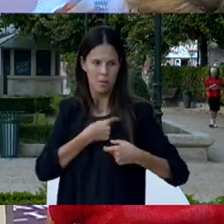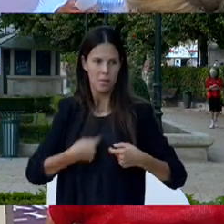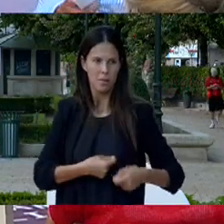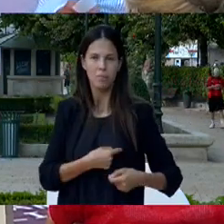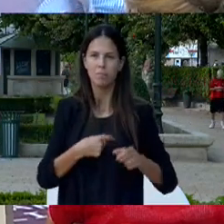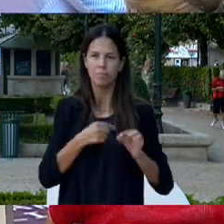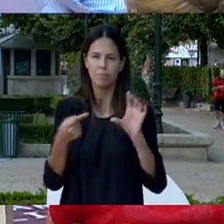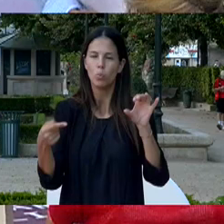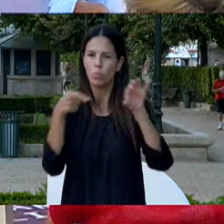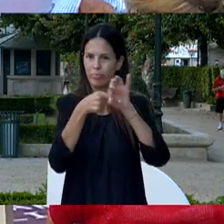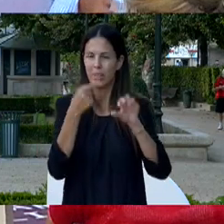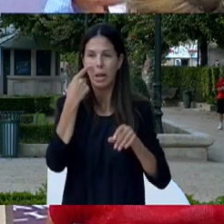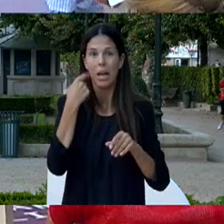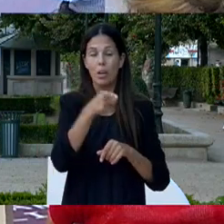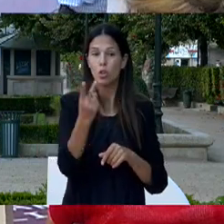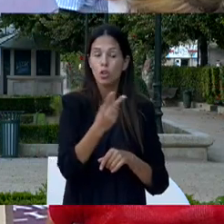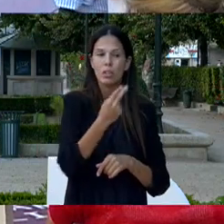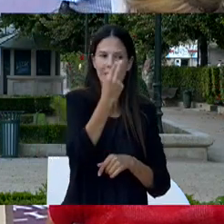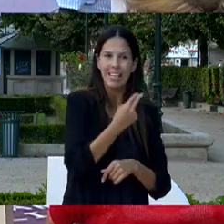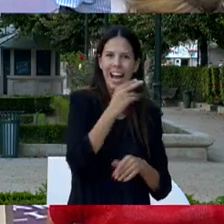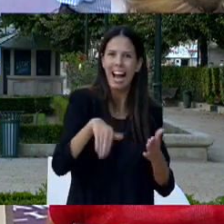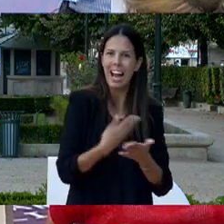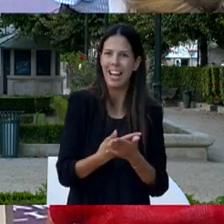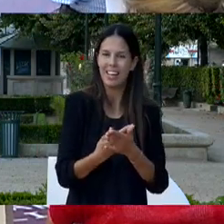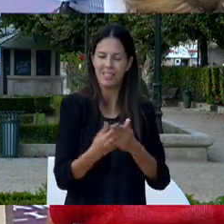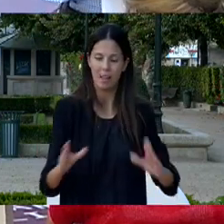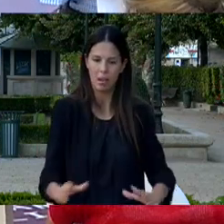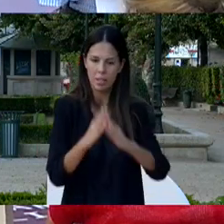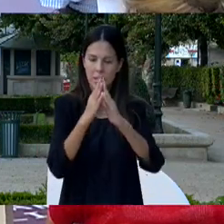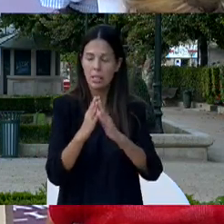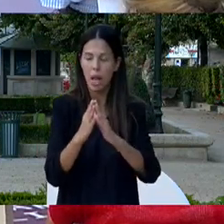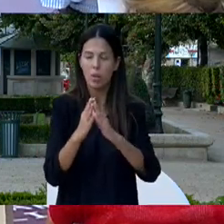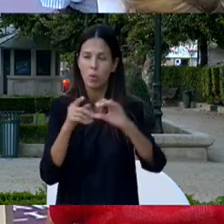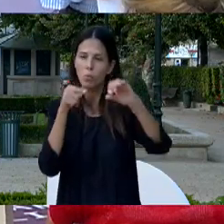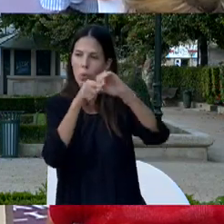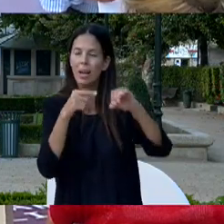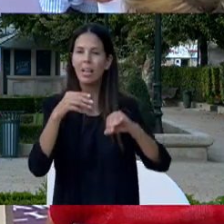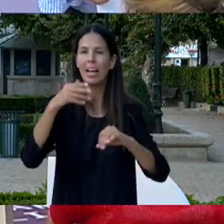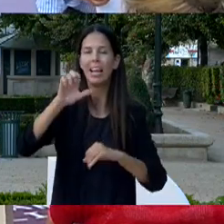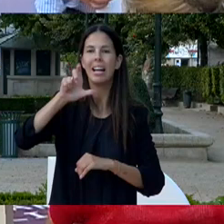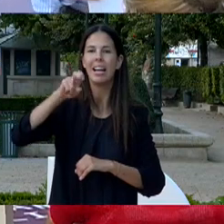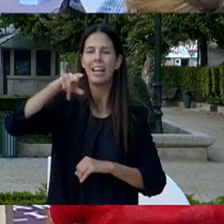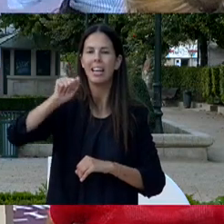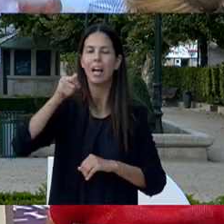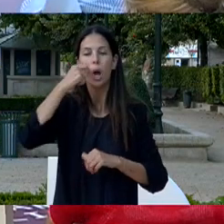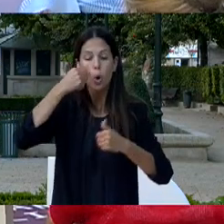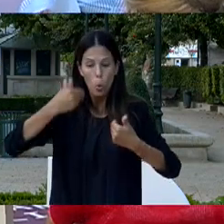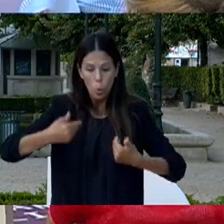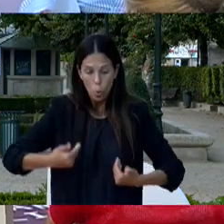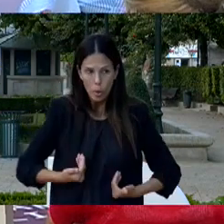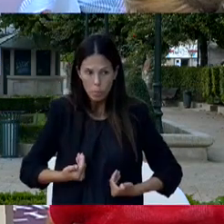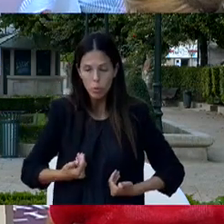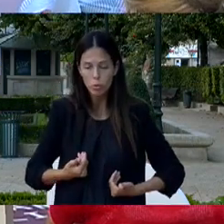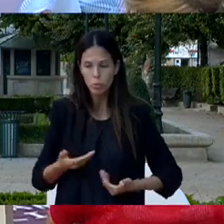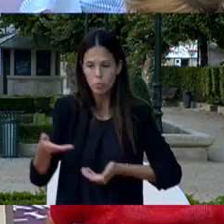eran cristiáns e os falangistas incluso furaron a Santa Gemma. E Elena amortallou os seus corpos en vida e